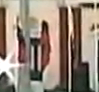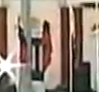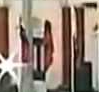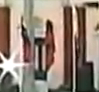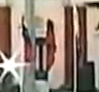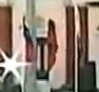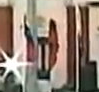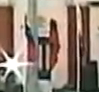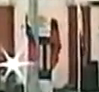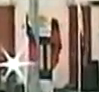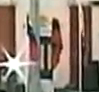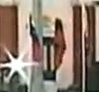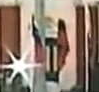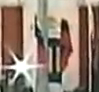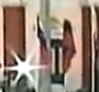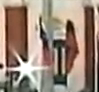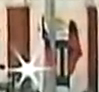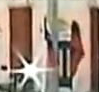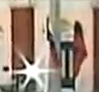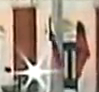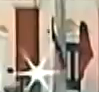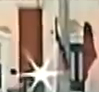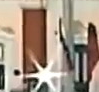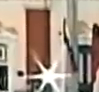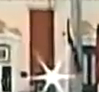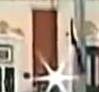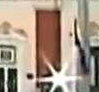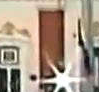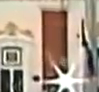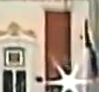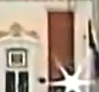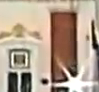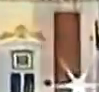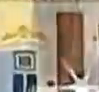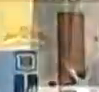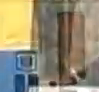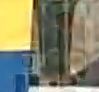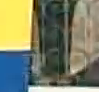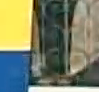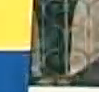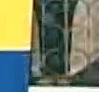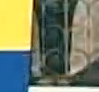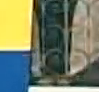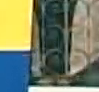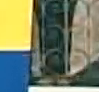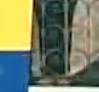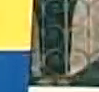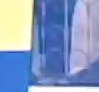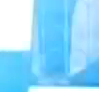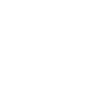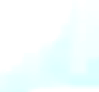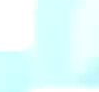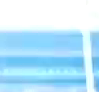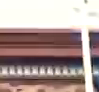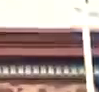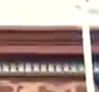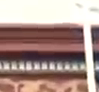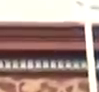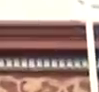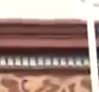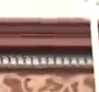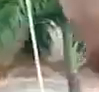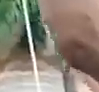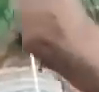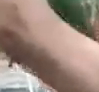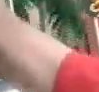vez. Victorioso, como vivimos en el 2019, 2020, 2021.